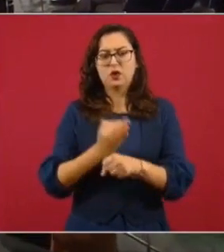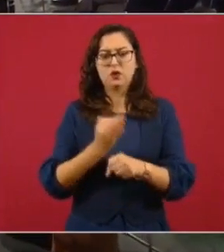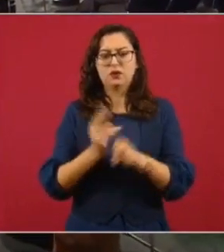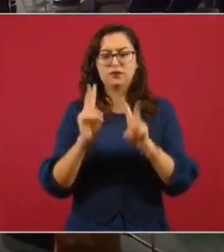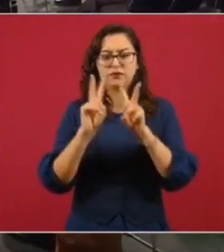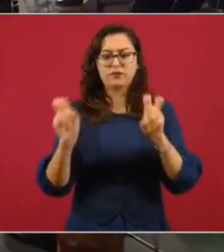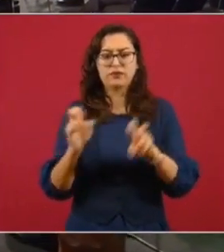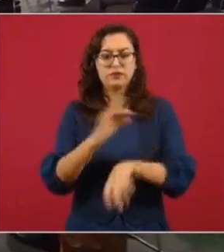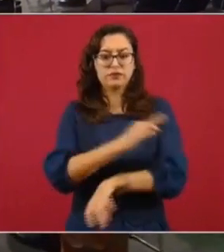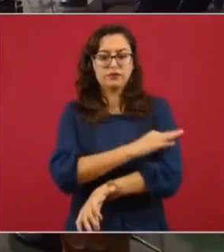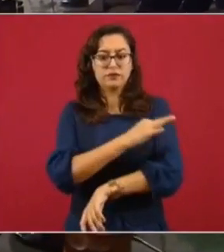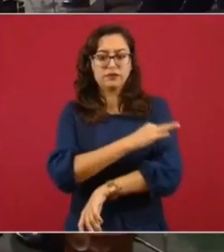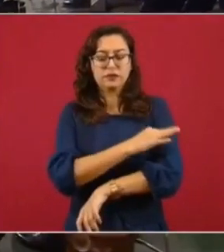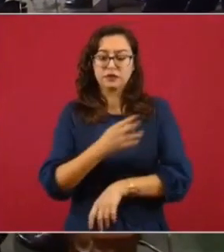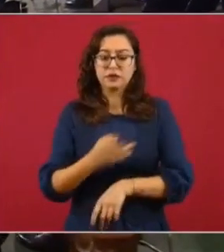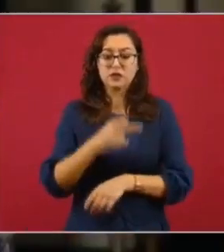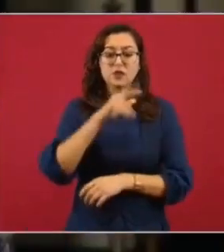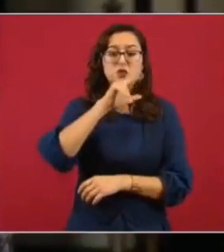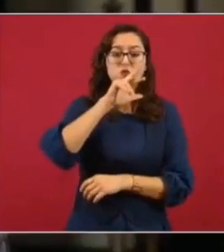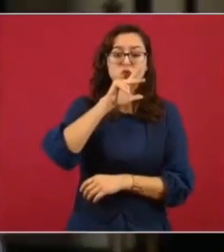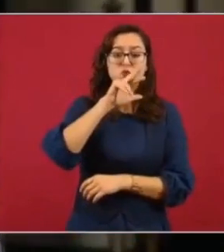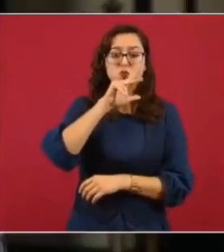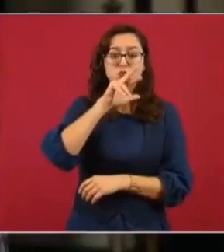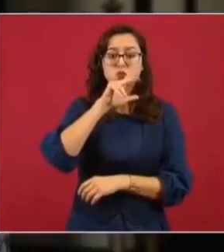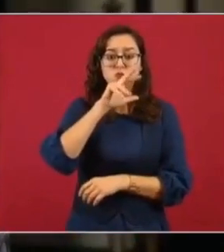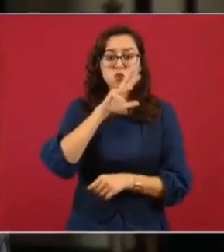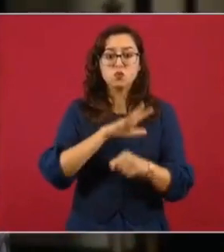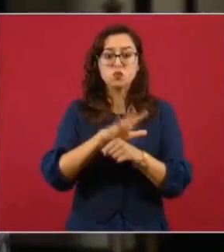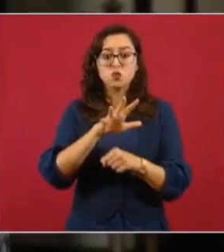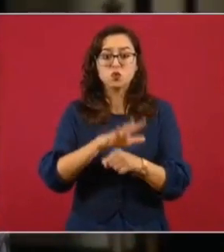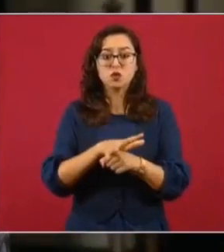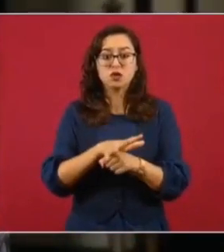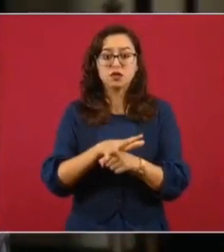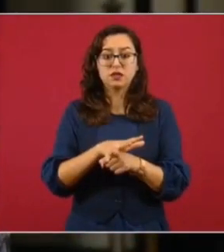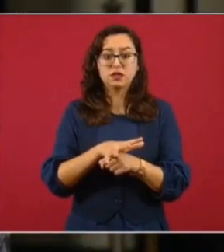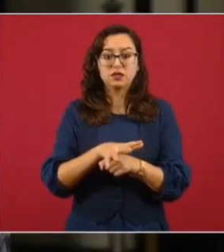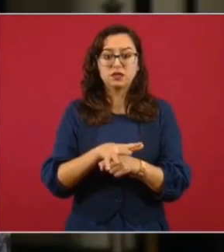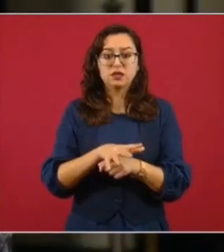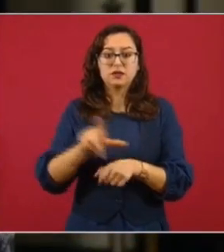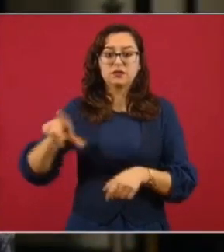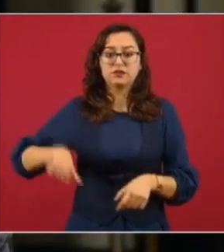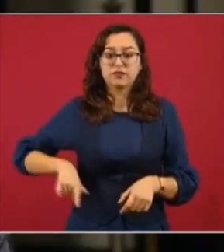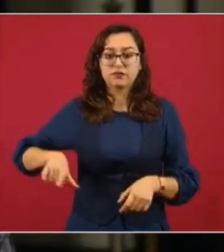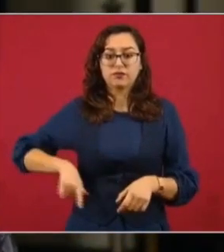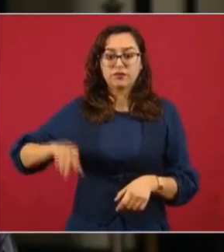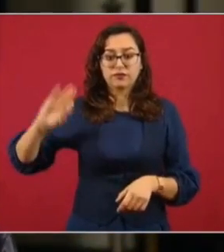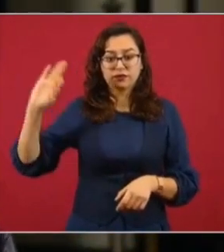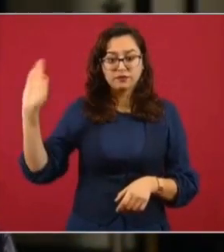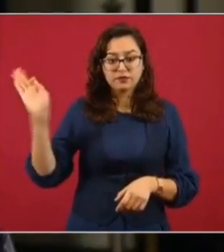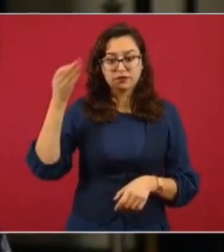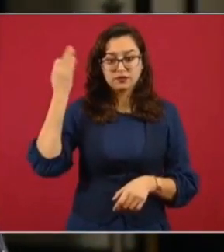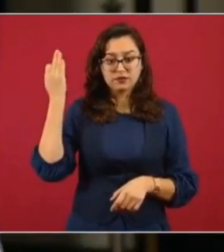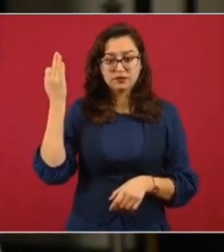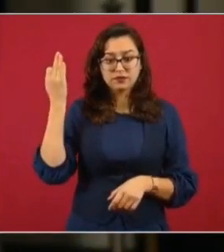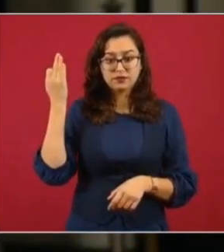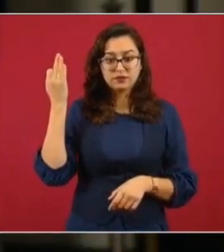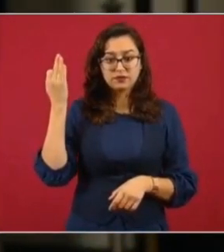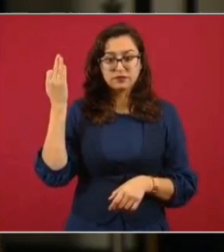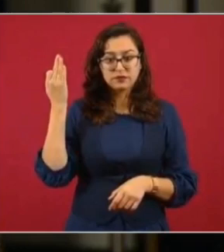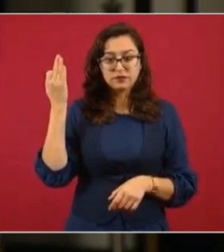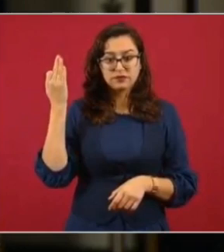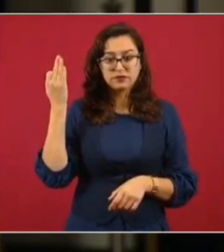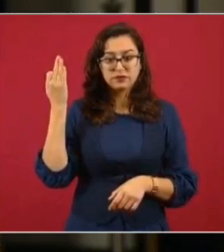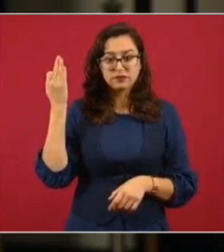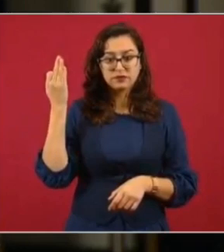vacunas, una preocupación que está en redes sociales es la siguiente. El gobierno federal planea utilizar únicamente, se estableció que el